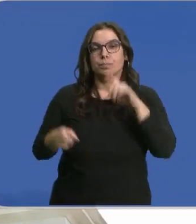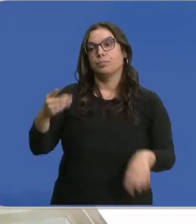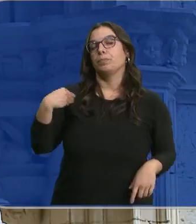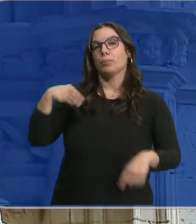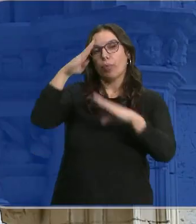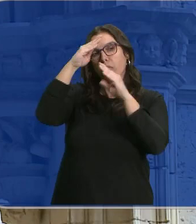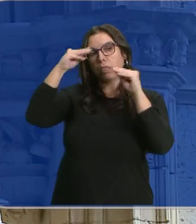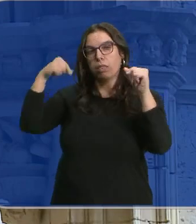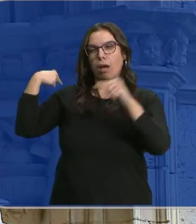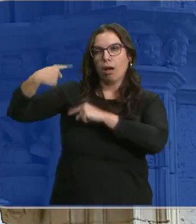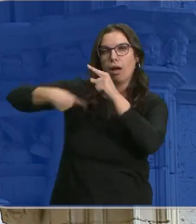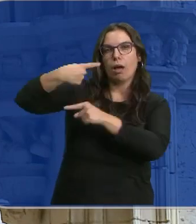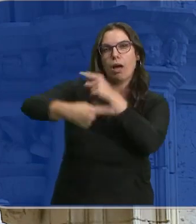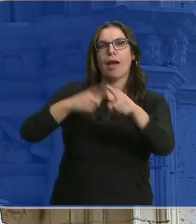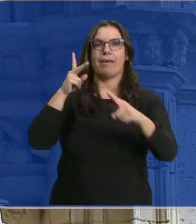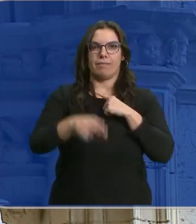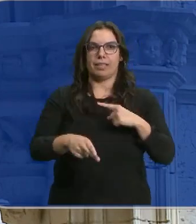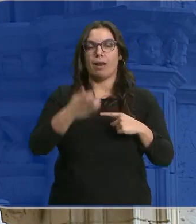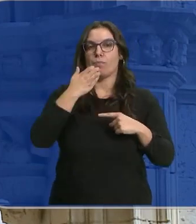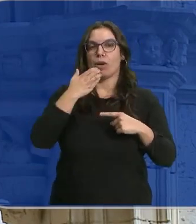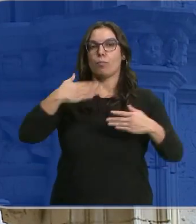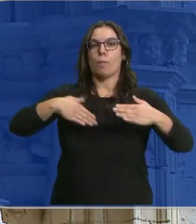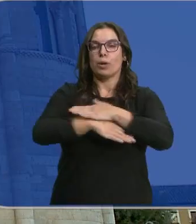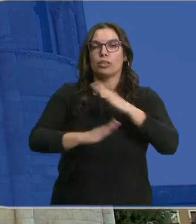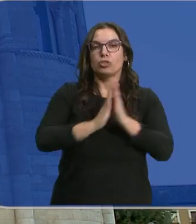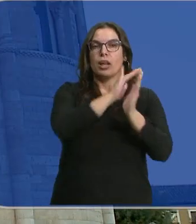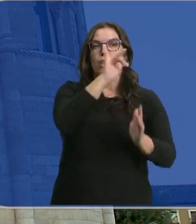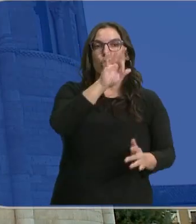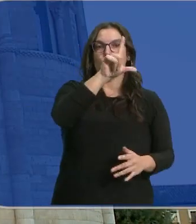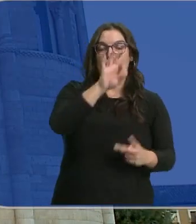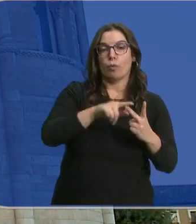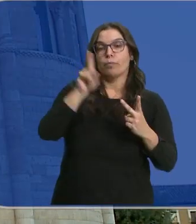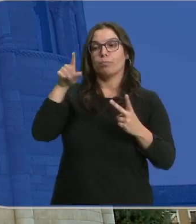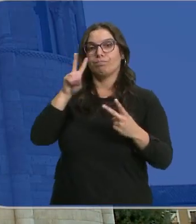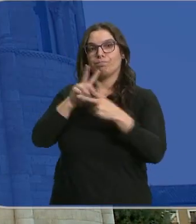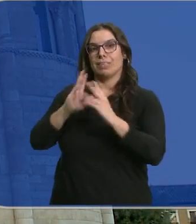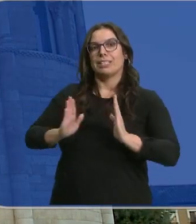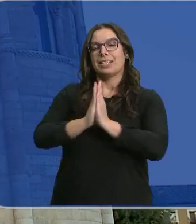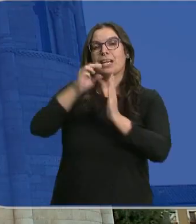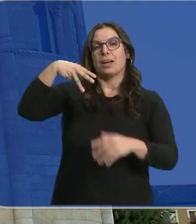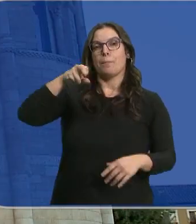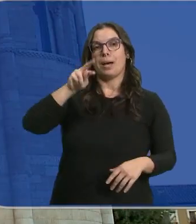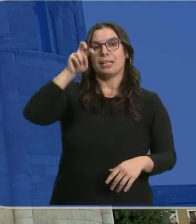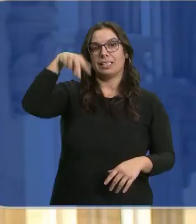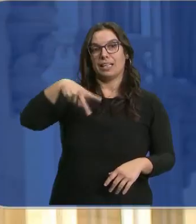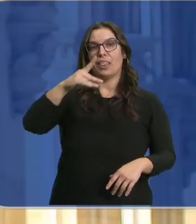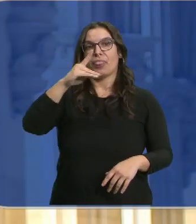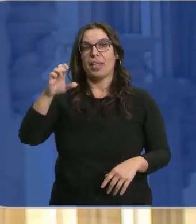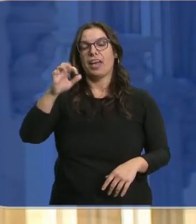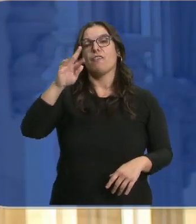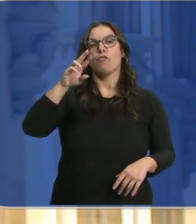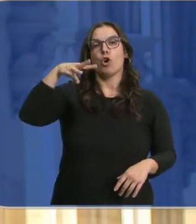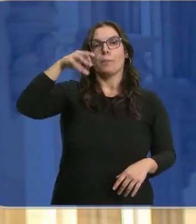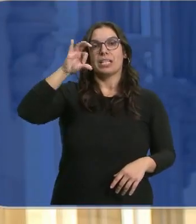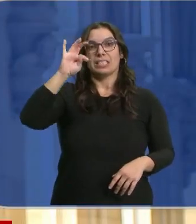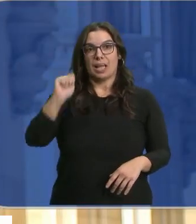Impedir que se olviden los orígenes del monasterio de San Zoilo o de la iglesia de San Martín de Fromista es una de las metas. Merece